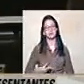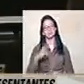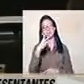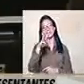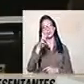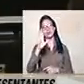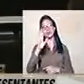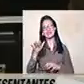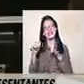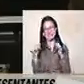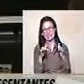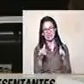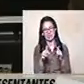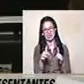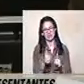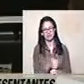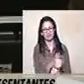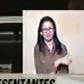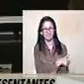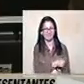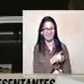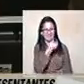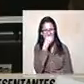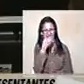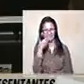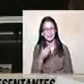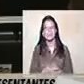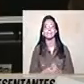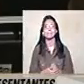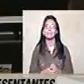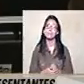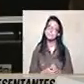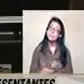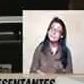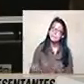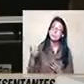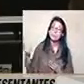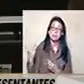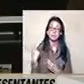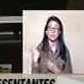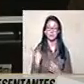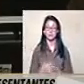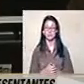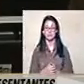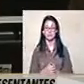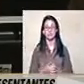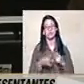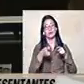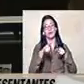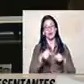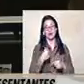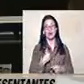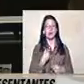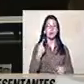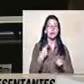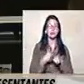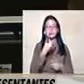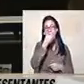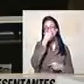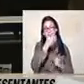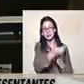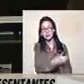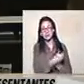guerrilleros, y no se nos puede olvidar además que estábamos secuestrados en las